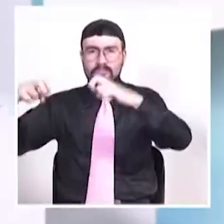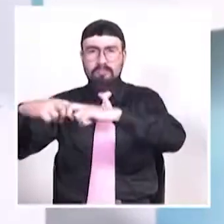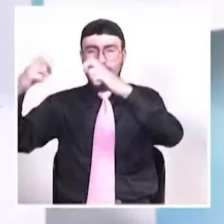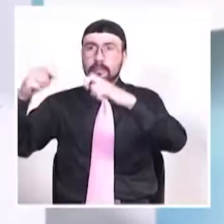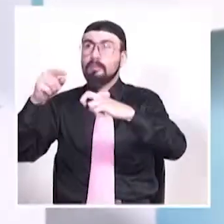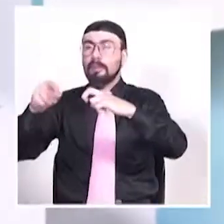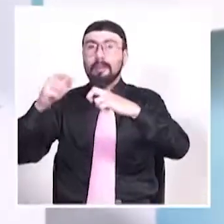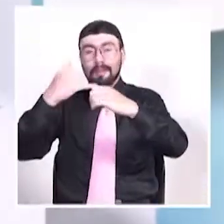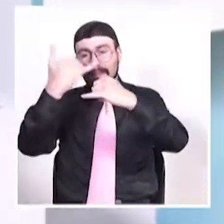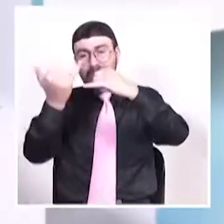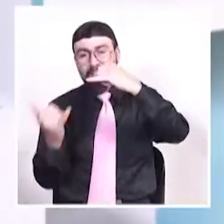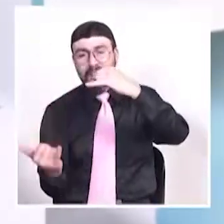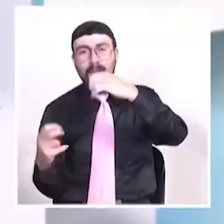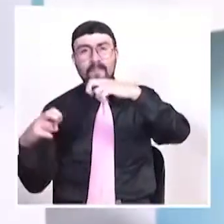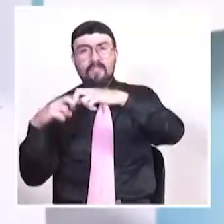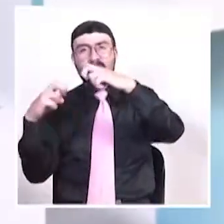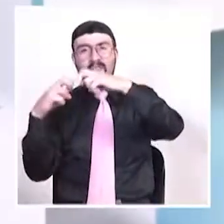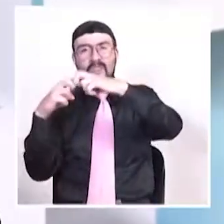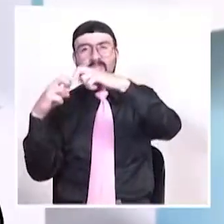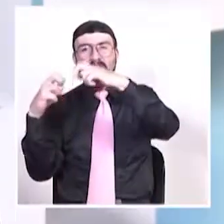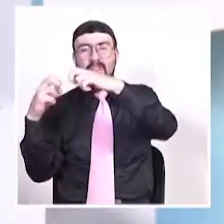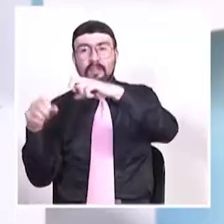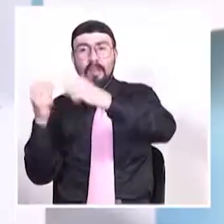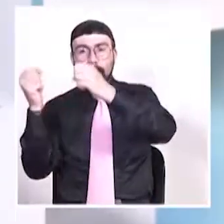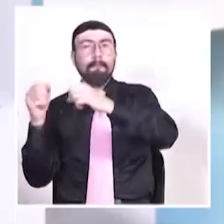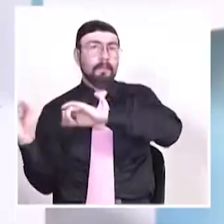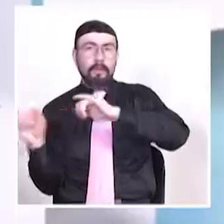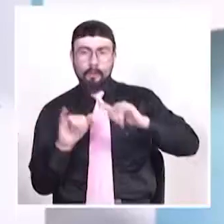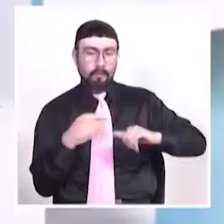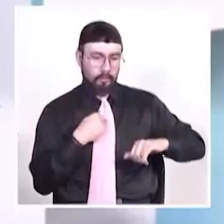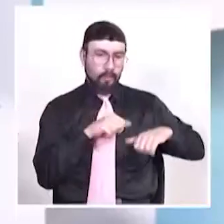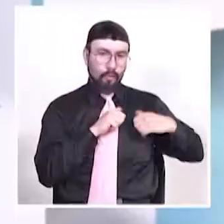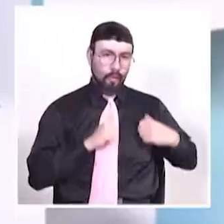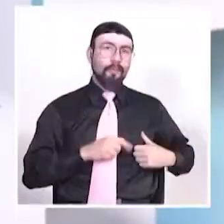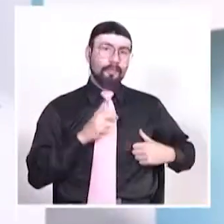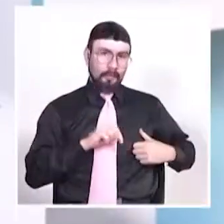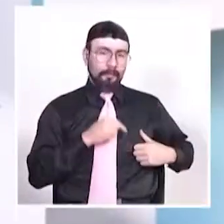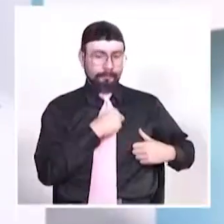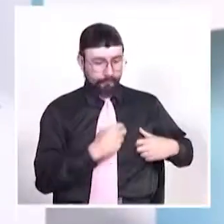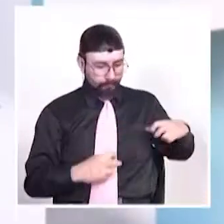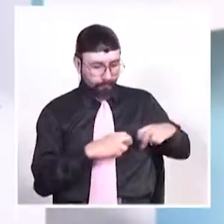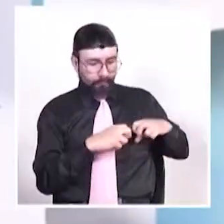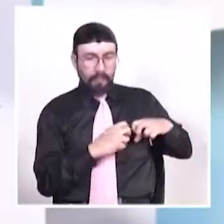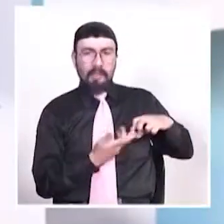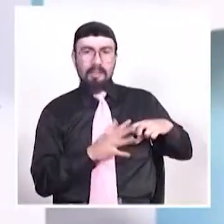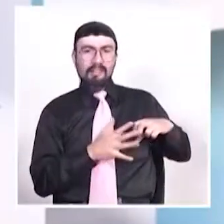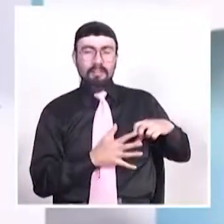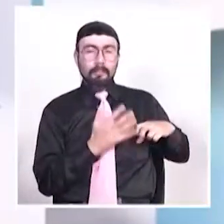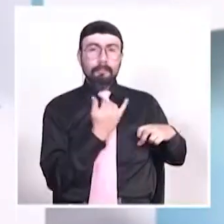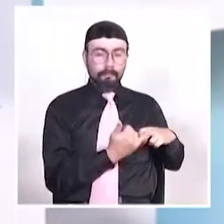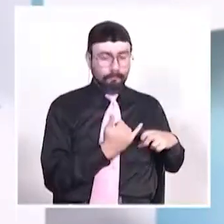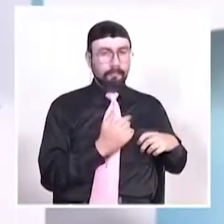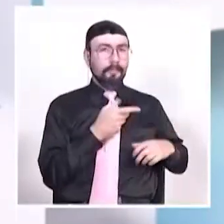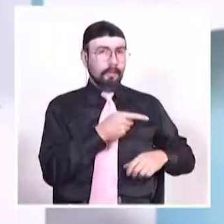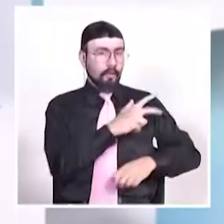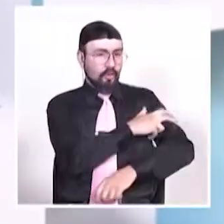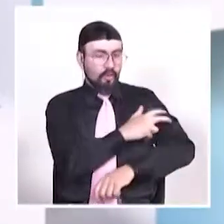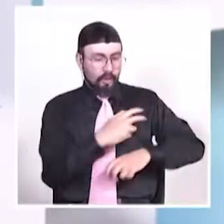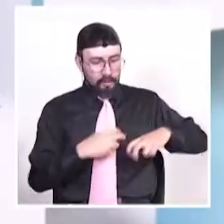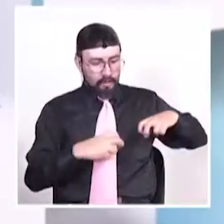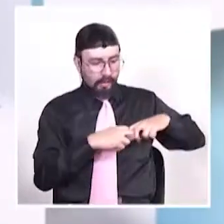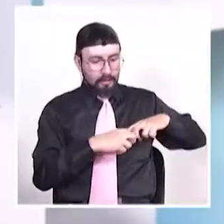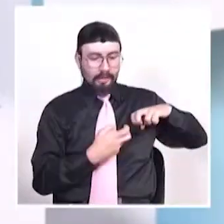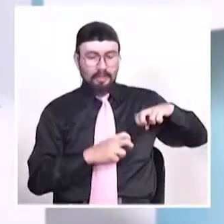una cuerdita que está botando energía por ahí, así puede suceder entonces también con las conexiones eléctricas del corazón, puede que